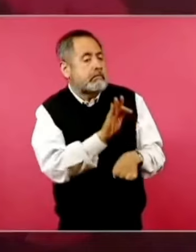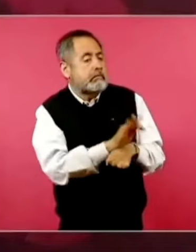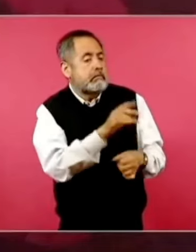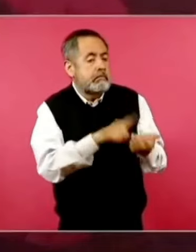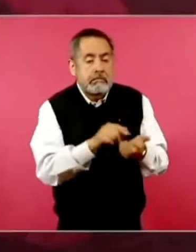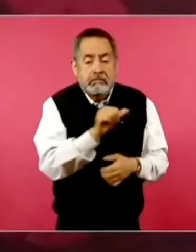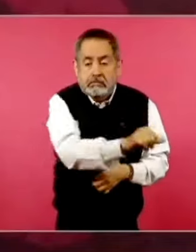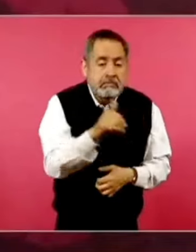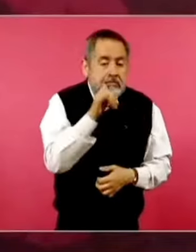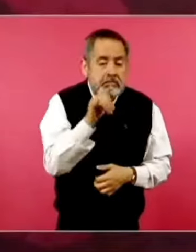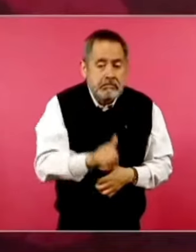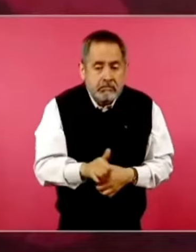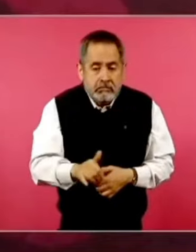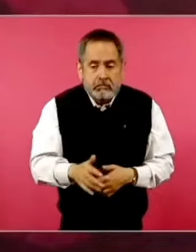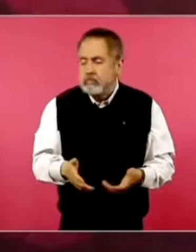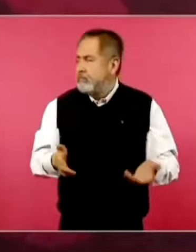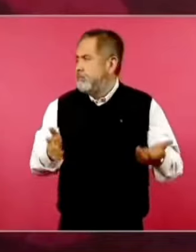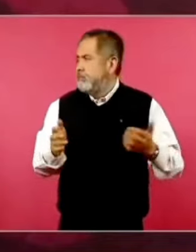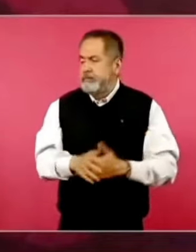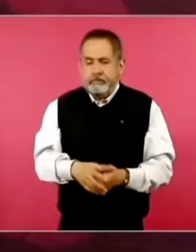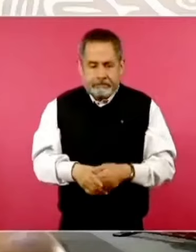italiana esa